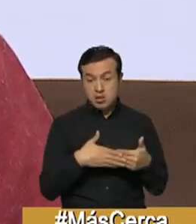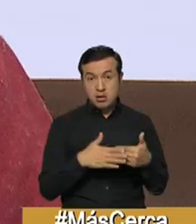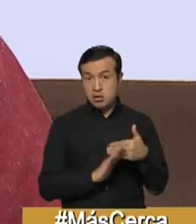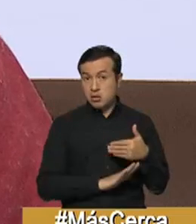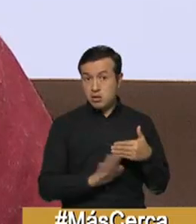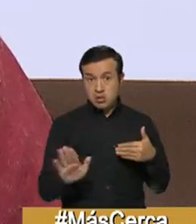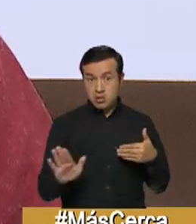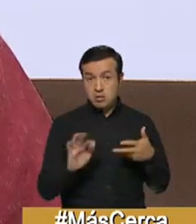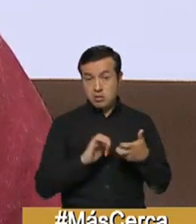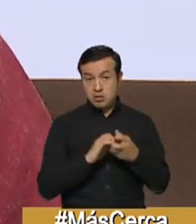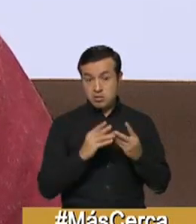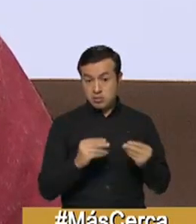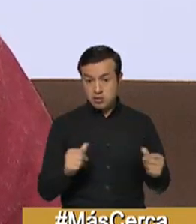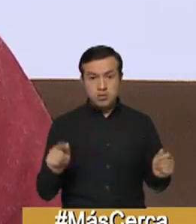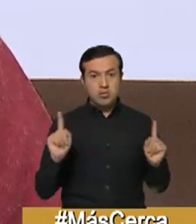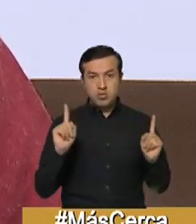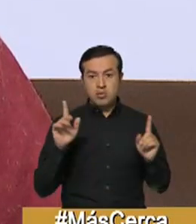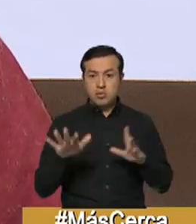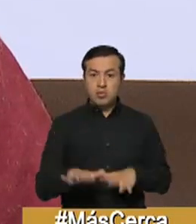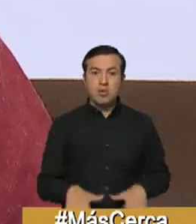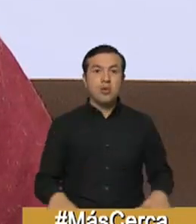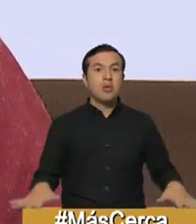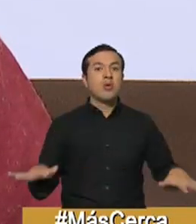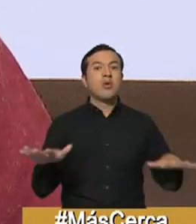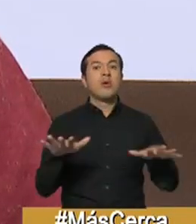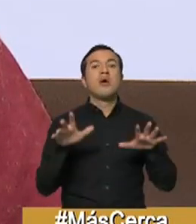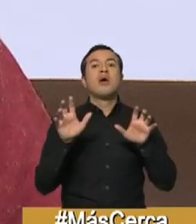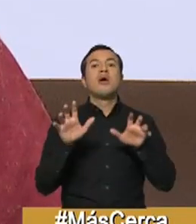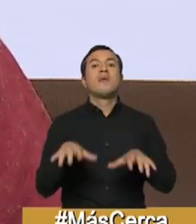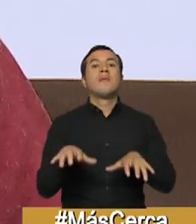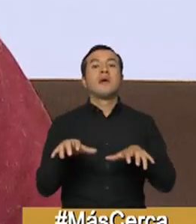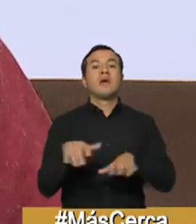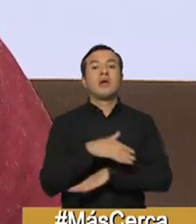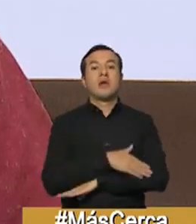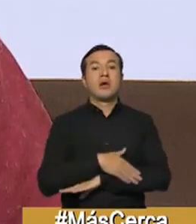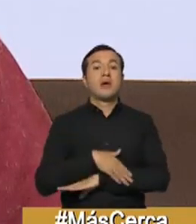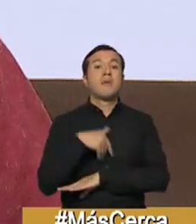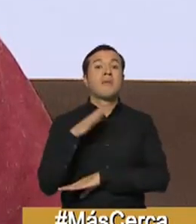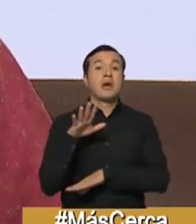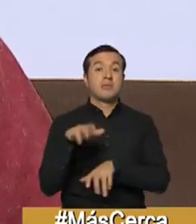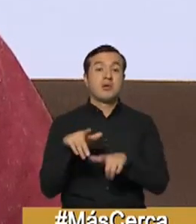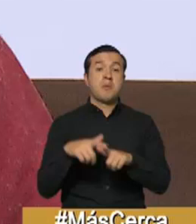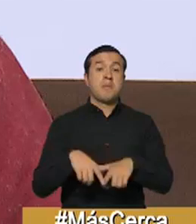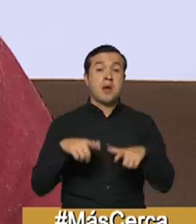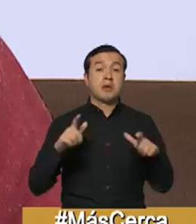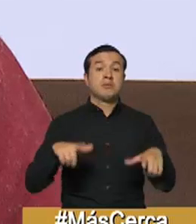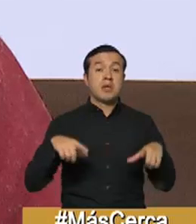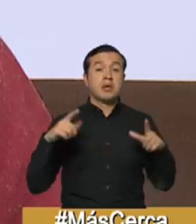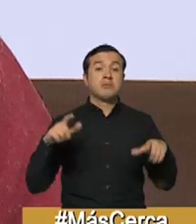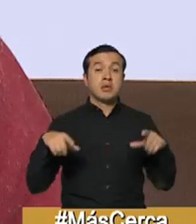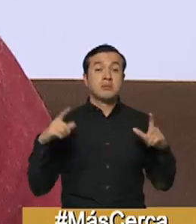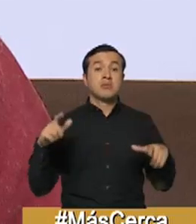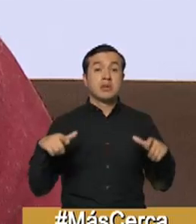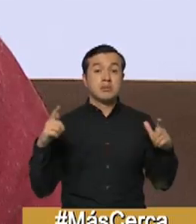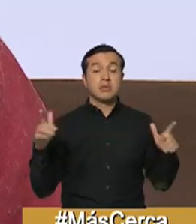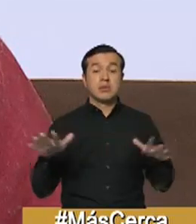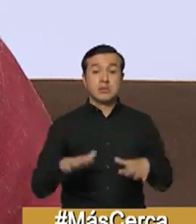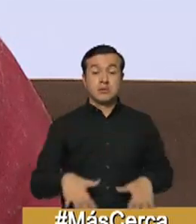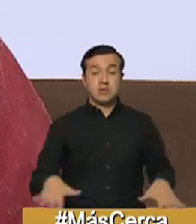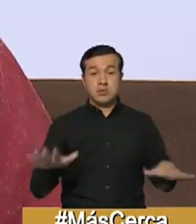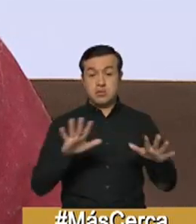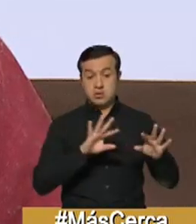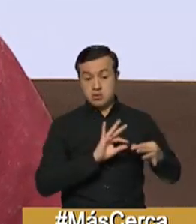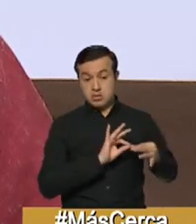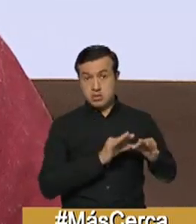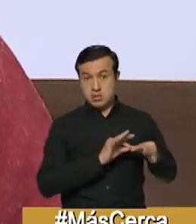hemos dado solución, no. La población de los perritos está en crecimiento, como digo, en la parroquia de